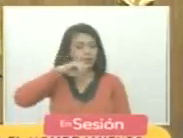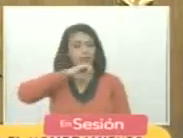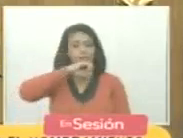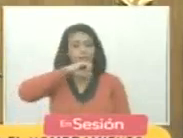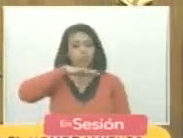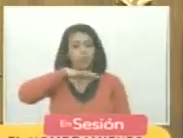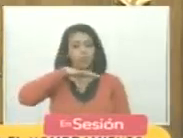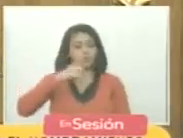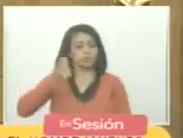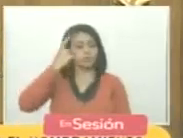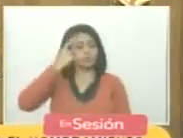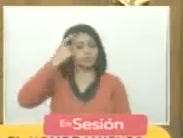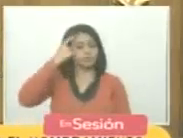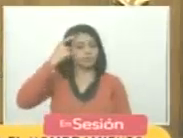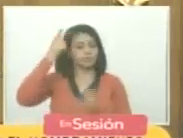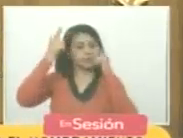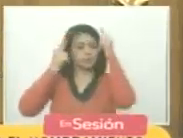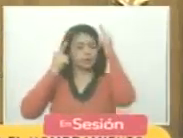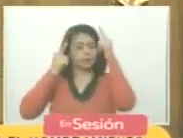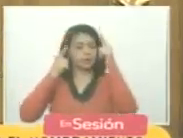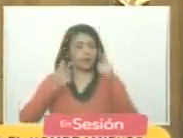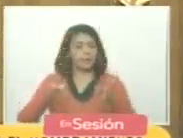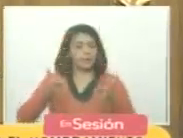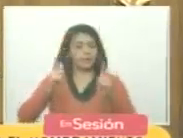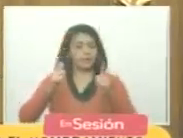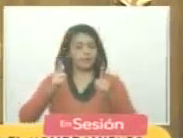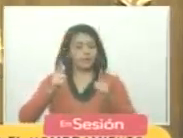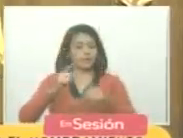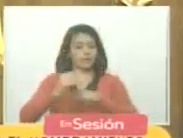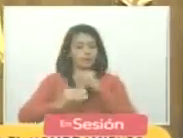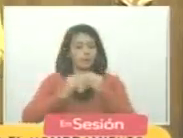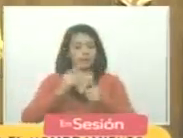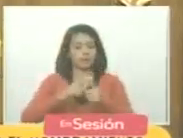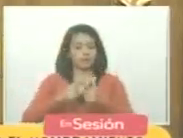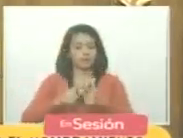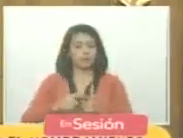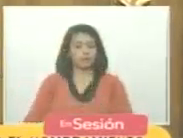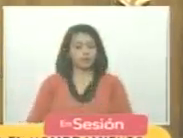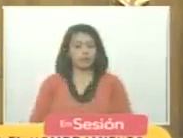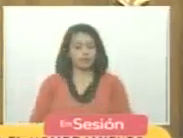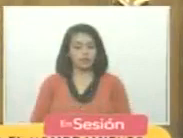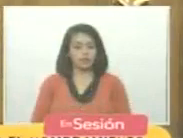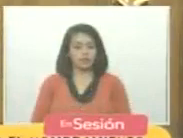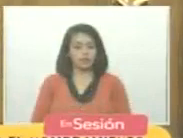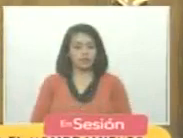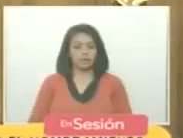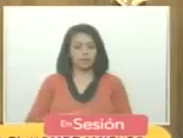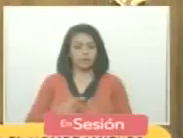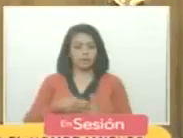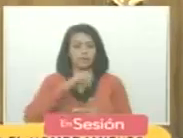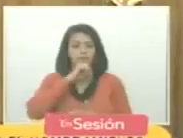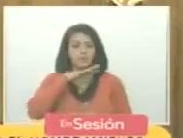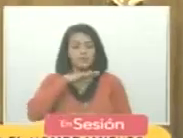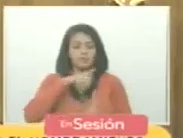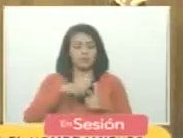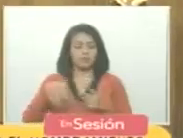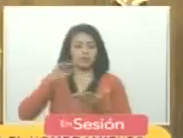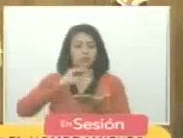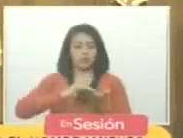historia nos la enseñó Chávez, nos permitió reconstruirla, y desde la